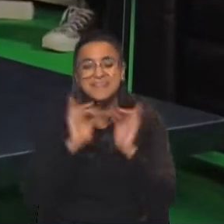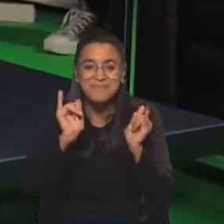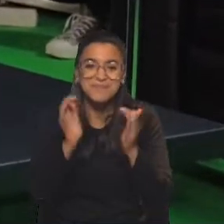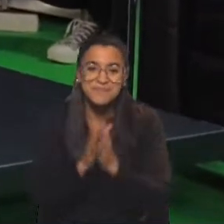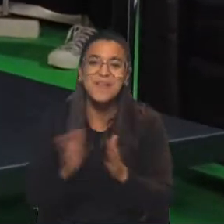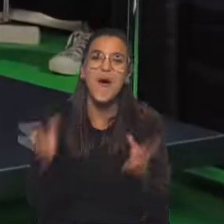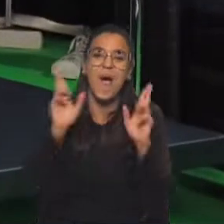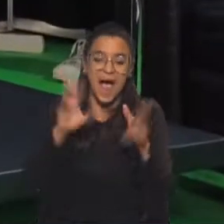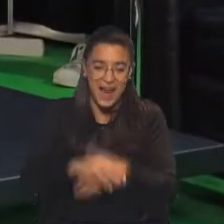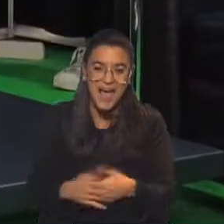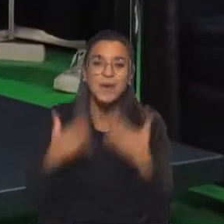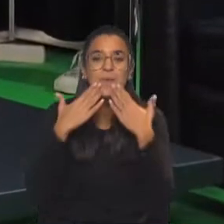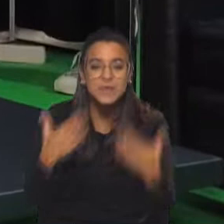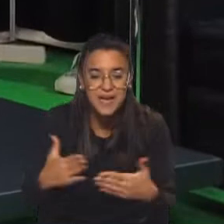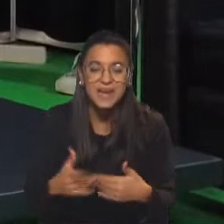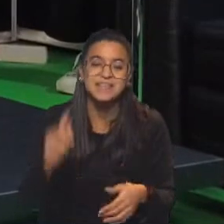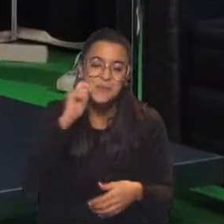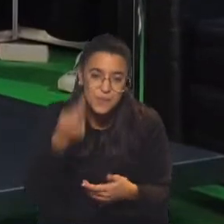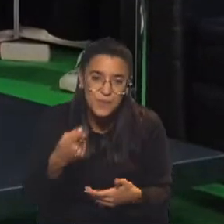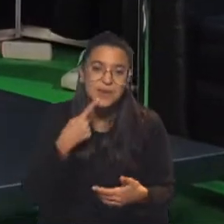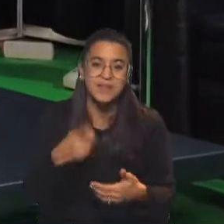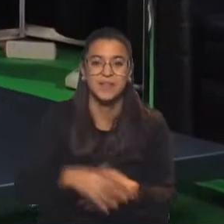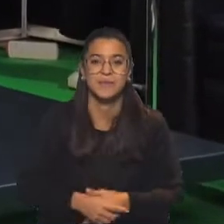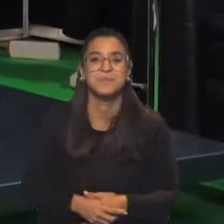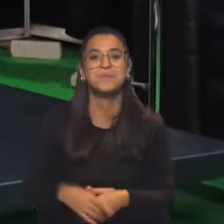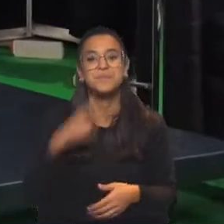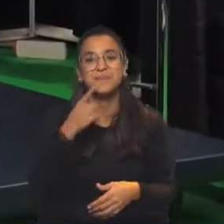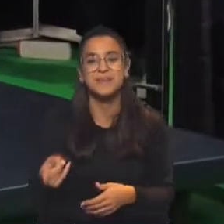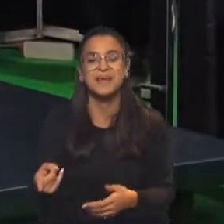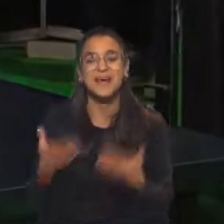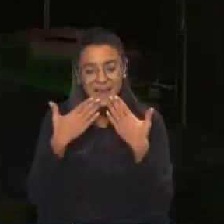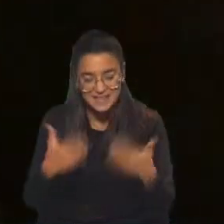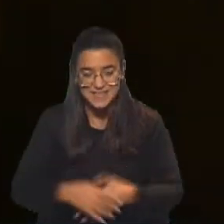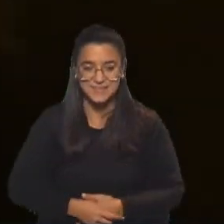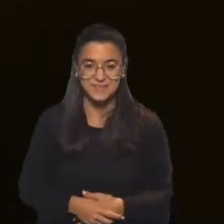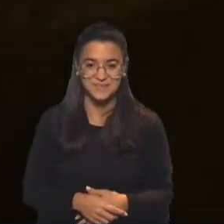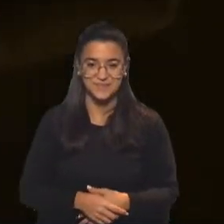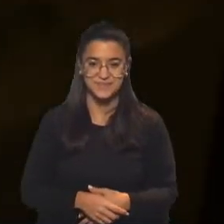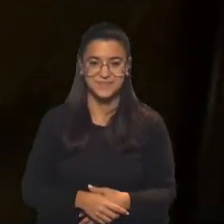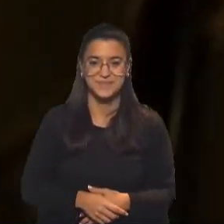Ojalá. Bueno, muchísimas gracias, un placer para la televisión pública. Gracias, Cristian. Para ti.